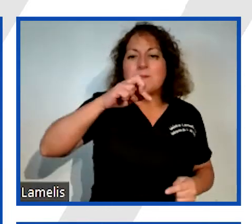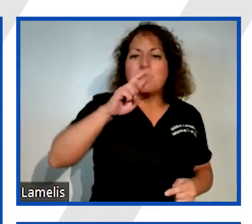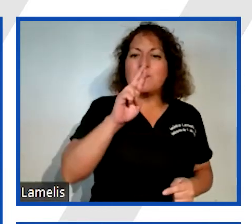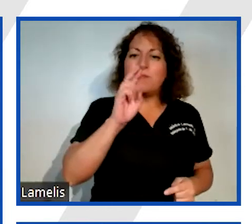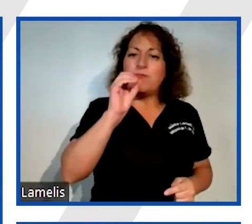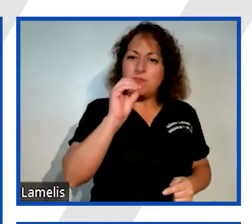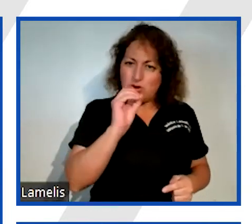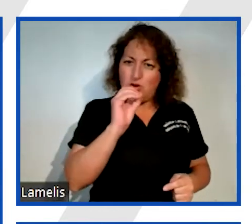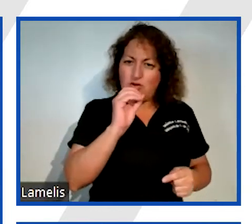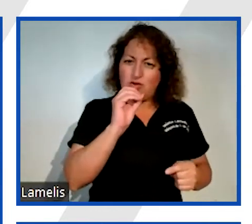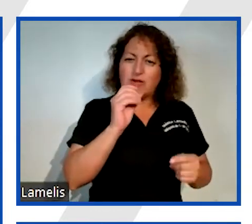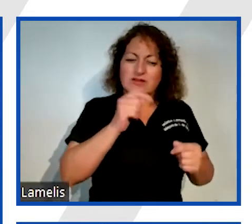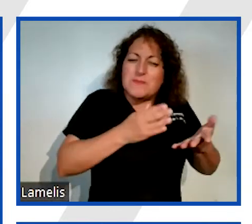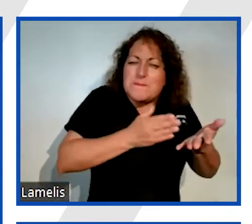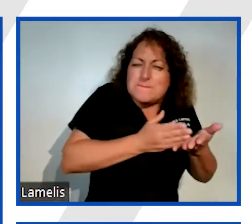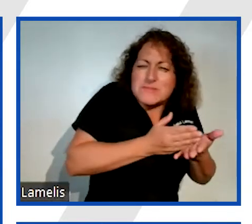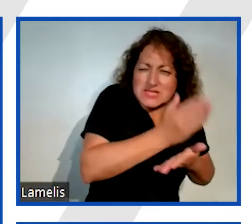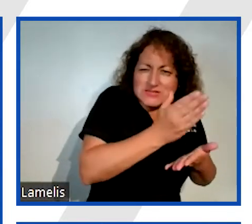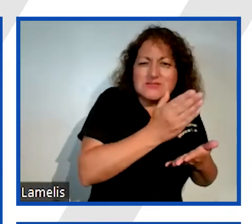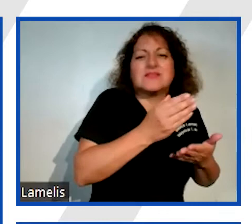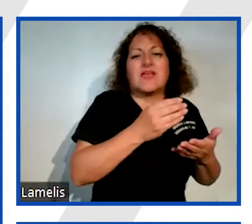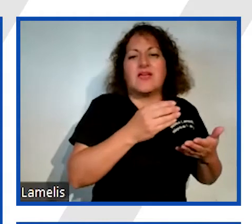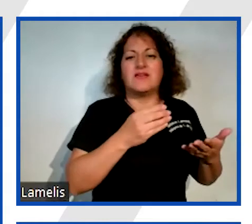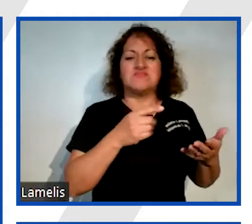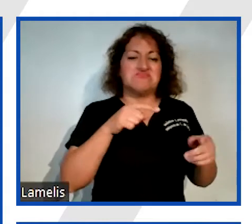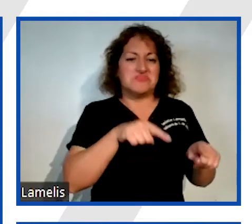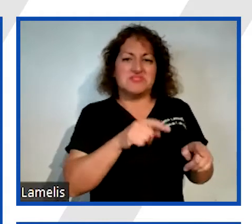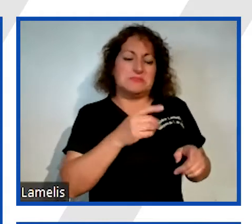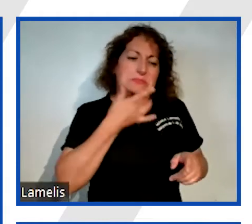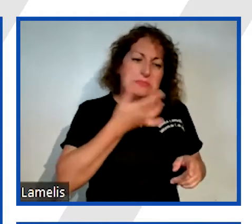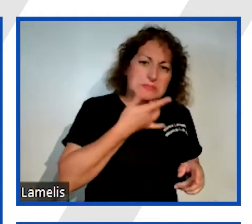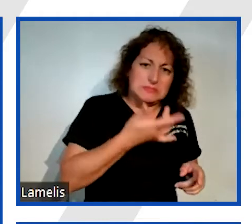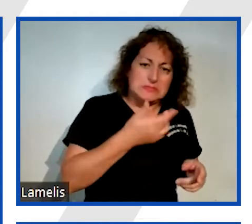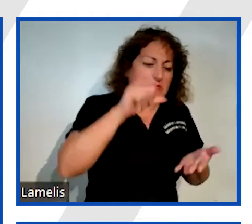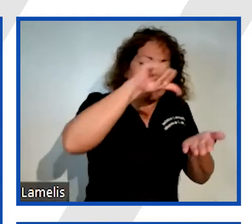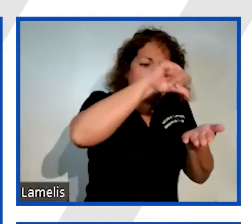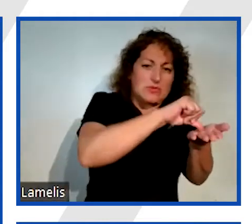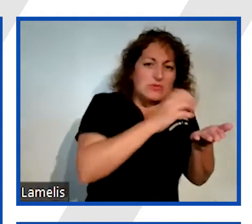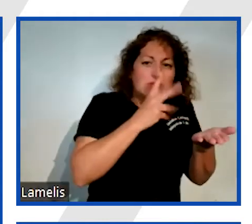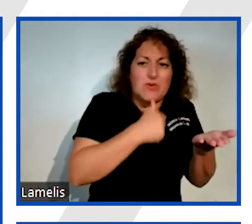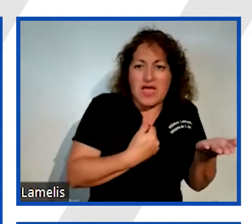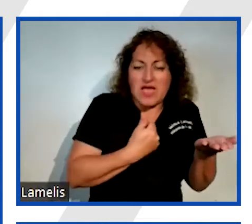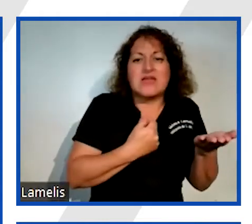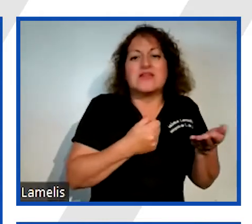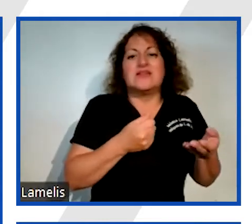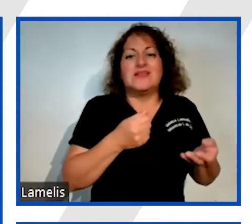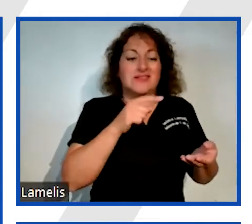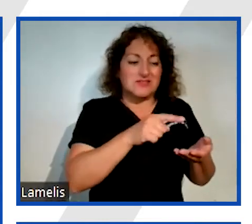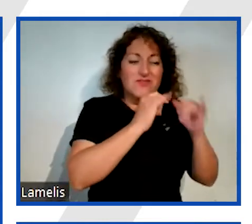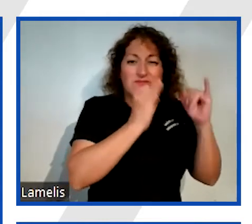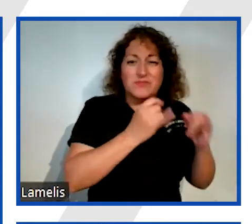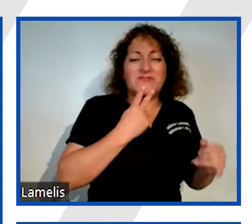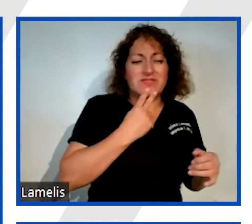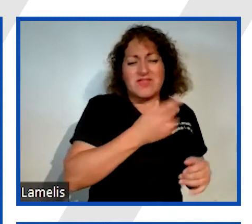pruebo como de antes son más fumes verdad no tienen núcleo y son las formas de vida más simple que